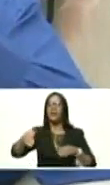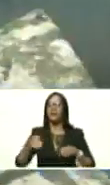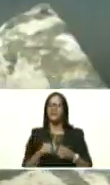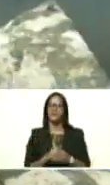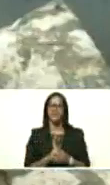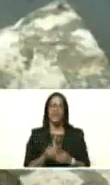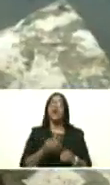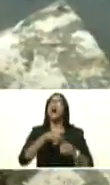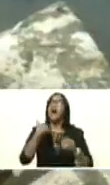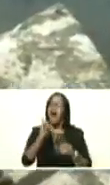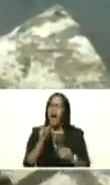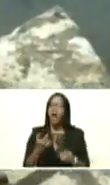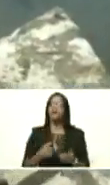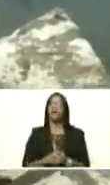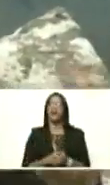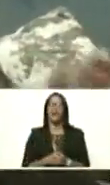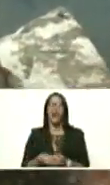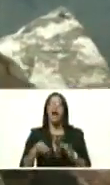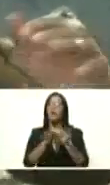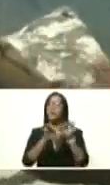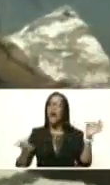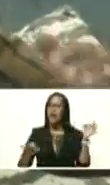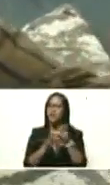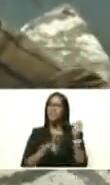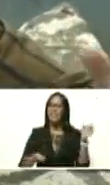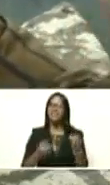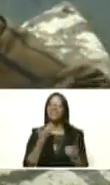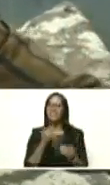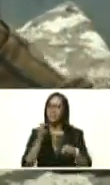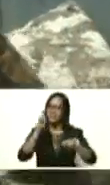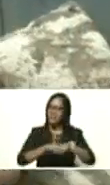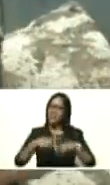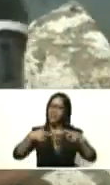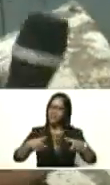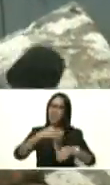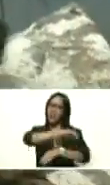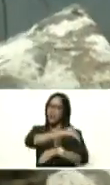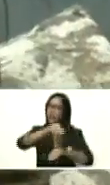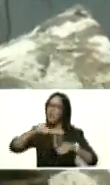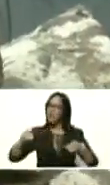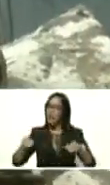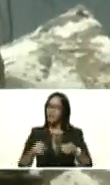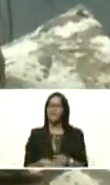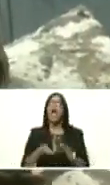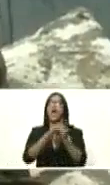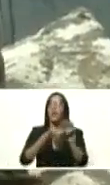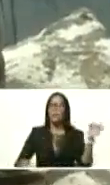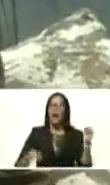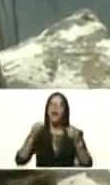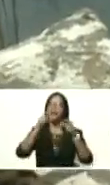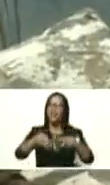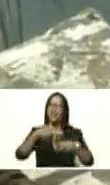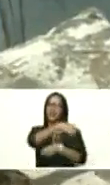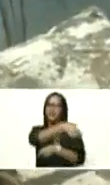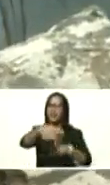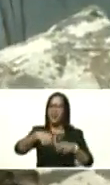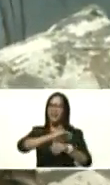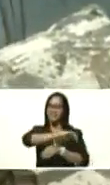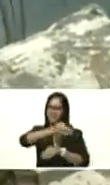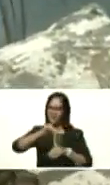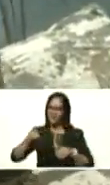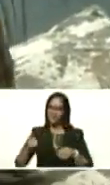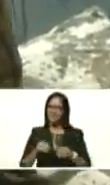mar. Hay un palo. Hay un palo. Hay un palo sembrado en el hoyo en la orilla del mar. Hay un palo sembrado en el hoyo en la orilla del